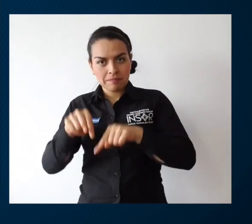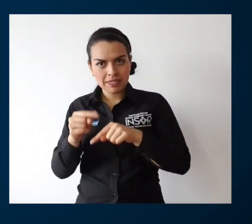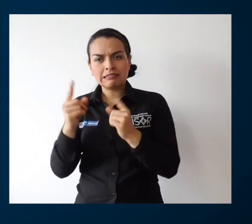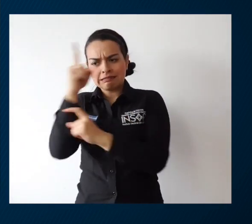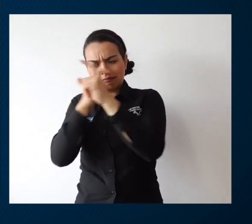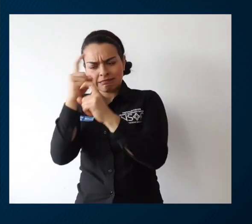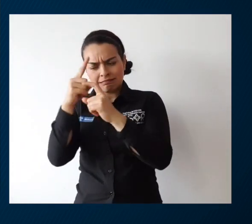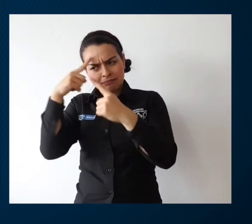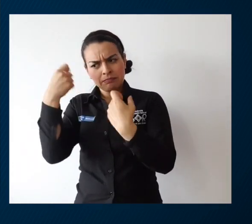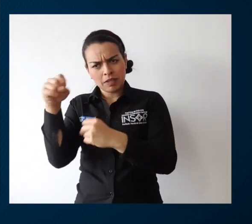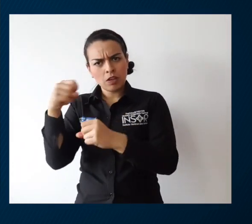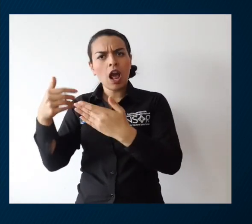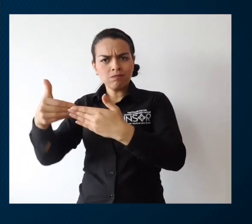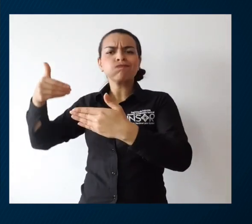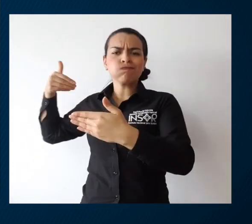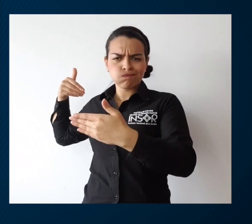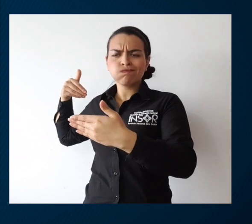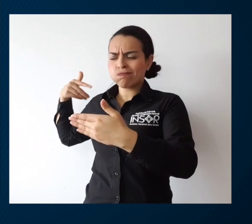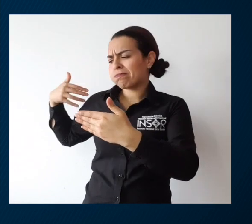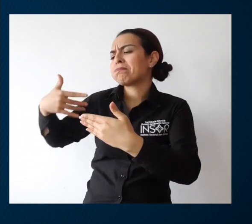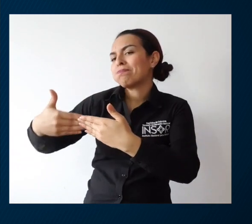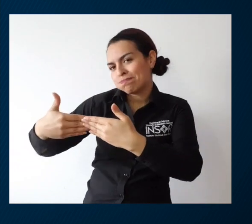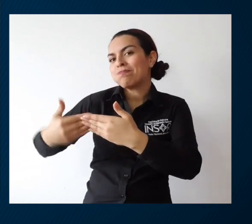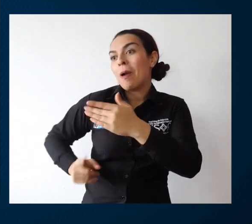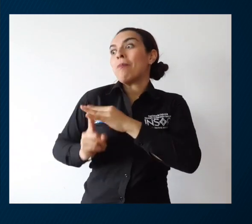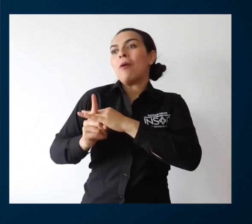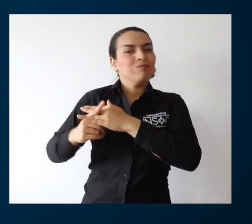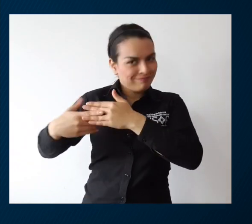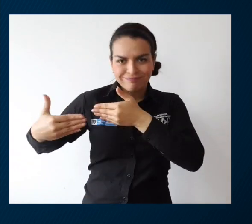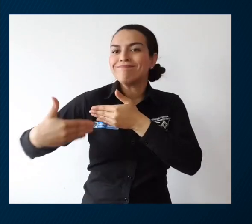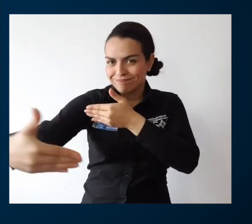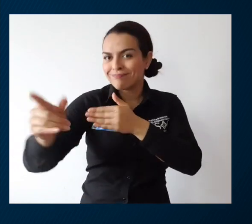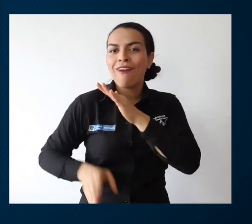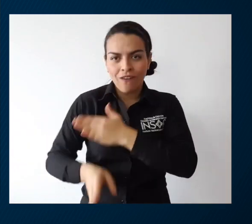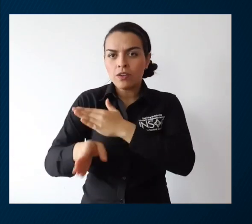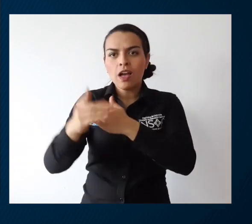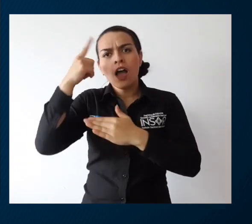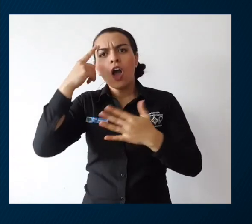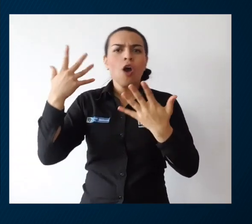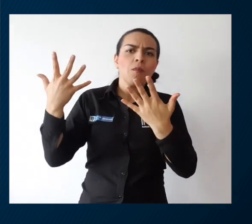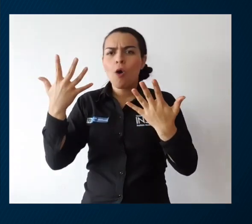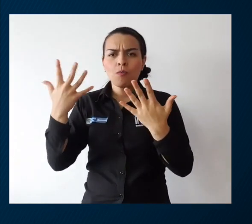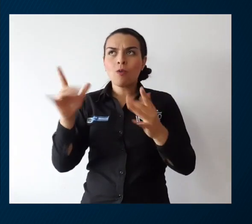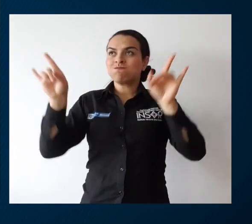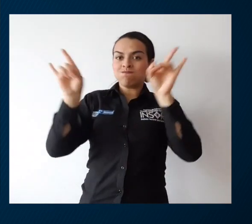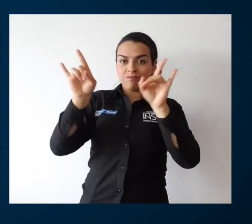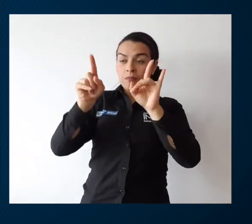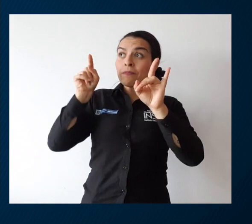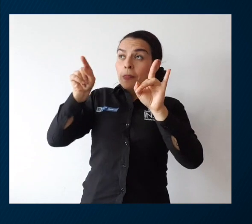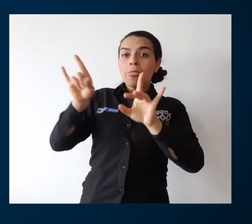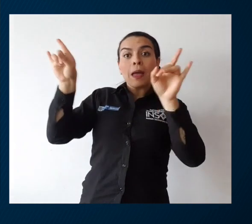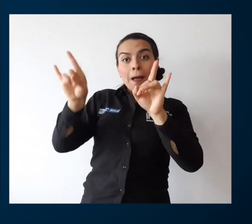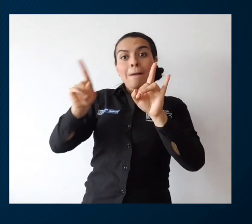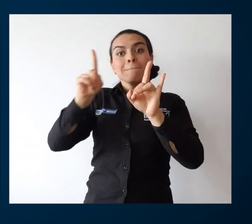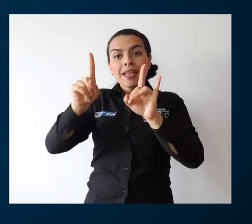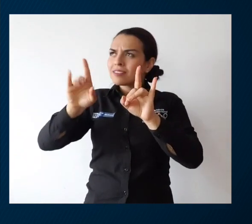nos preocupaban históricamente y nos continúan preocupando. Por supuesto, el tema de la conectividad y cómo buscar alternativas